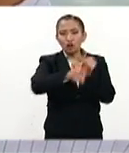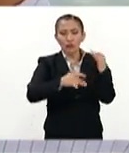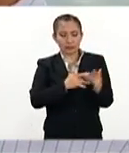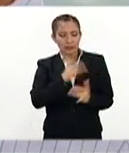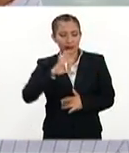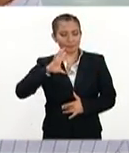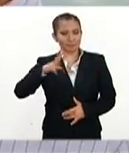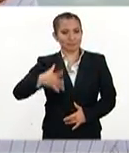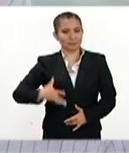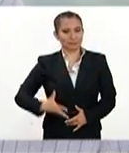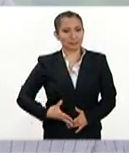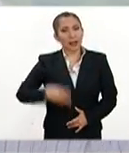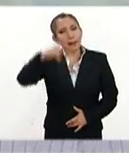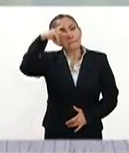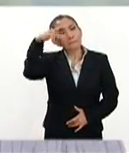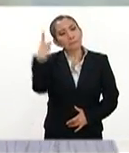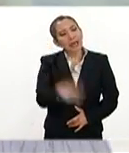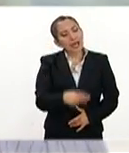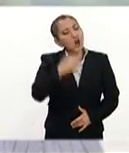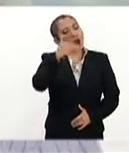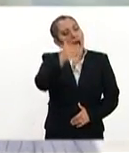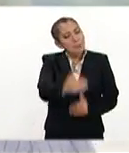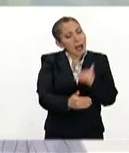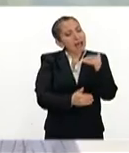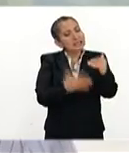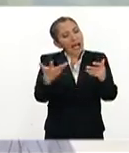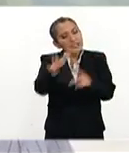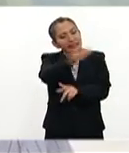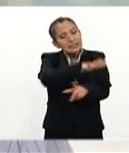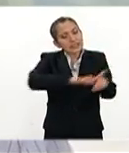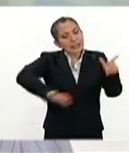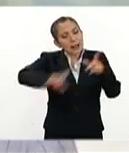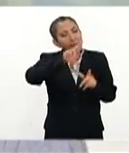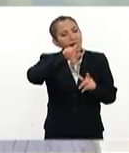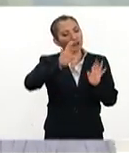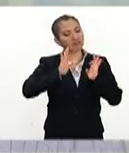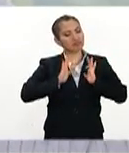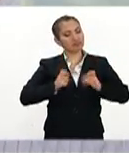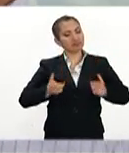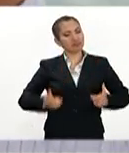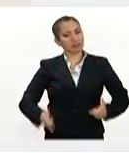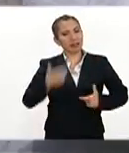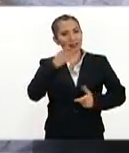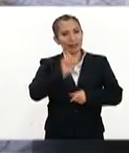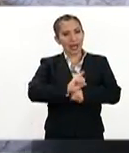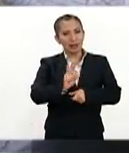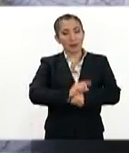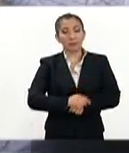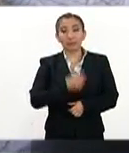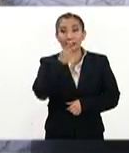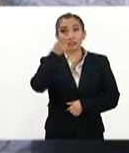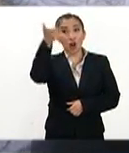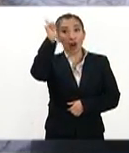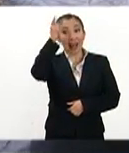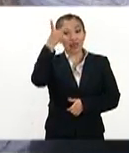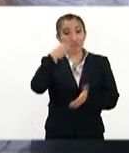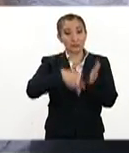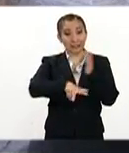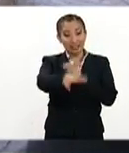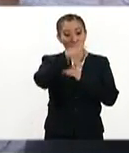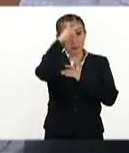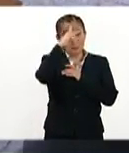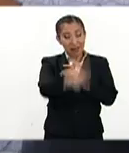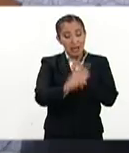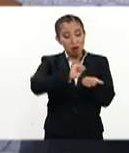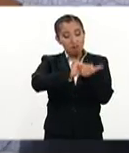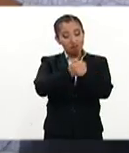sintamos orgullosos. Un México que avanza y logra condiciones de mayor prosperidad día a día. Anheló que este 2018 México